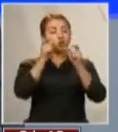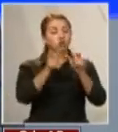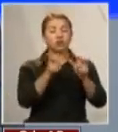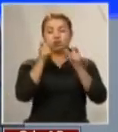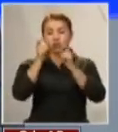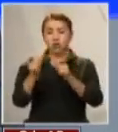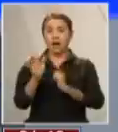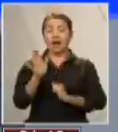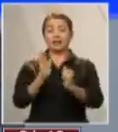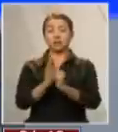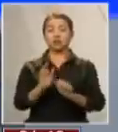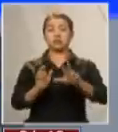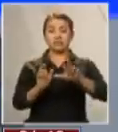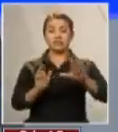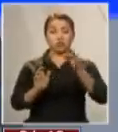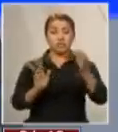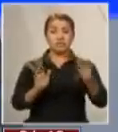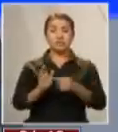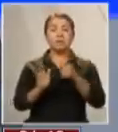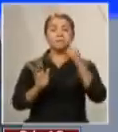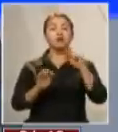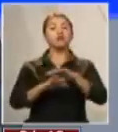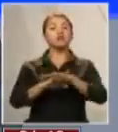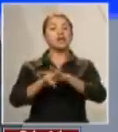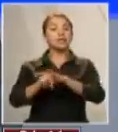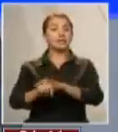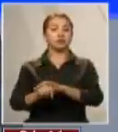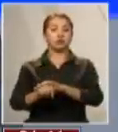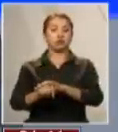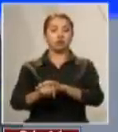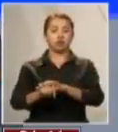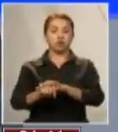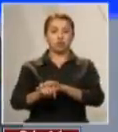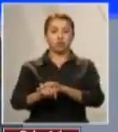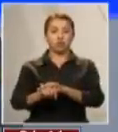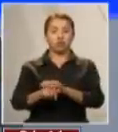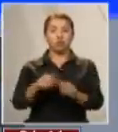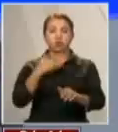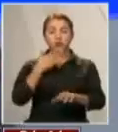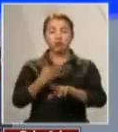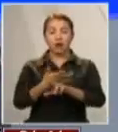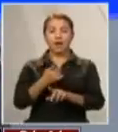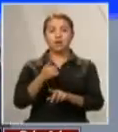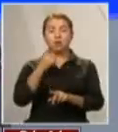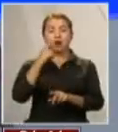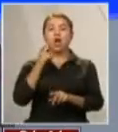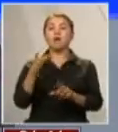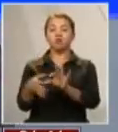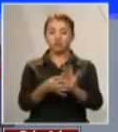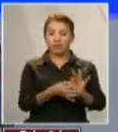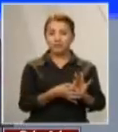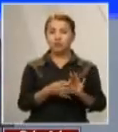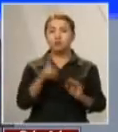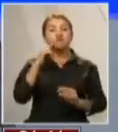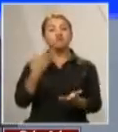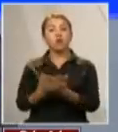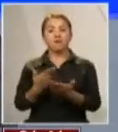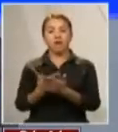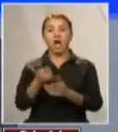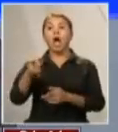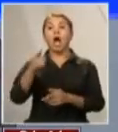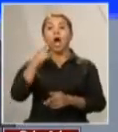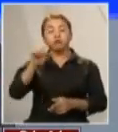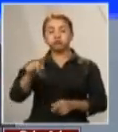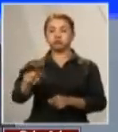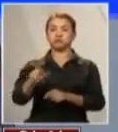artículo 85 lo establece, pero cuando hay un delito, cuando hay de alguna manera un caso fundado para hacerlo, porque hay indicios de delito, es